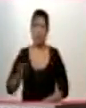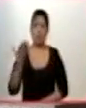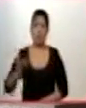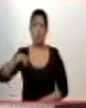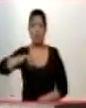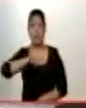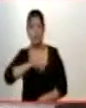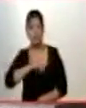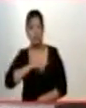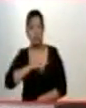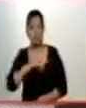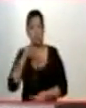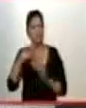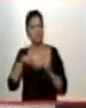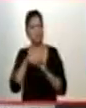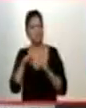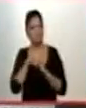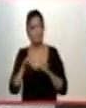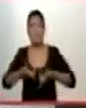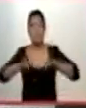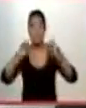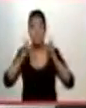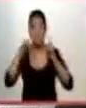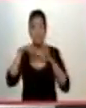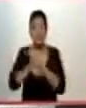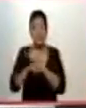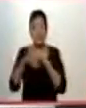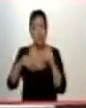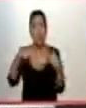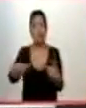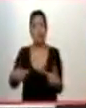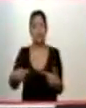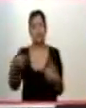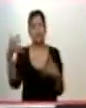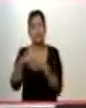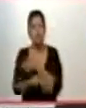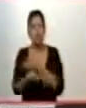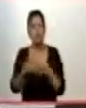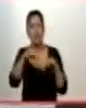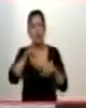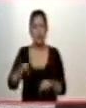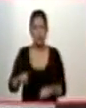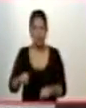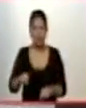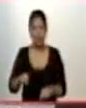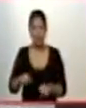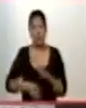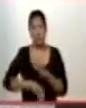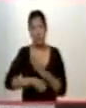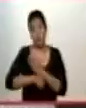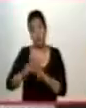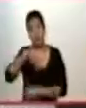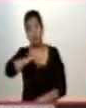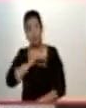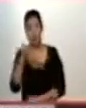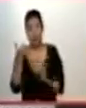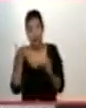nosotros, porque, te insisto, nos permite ir al origen. Es un origen, bueno, basado en el coloniaje, y todavía nosotros